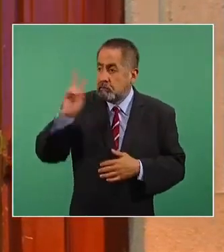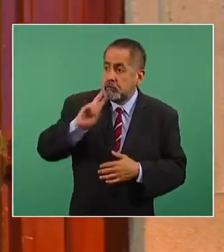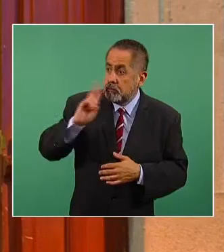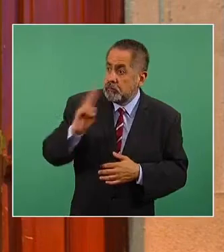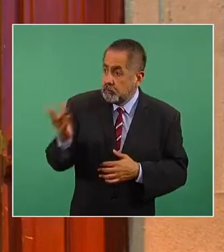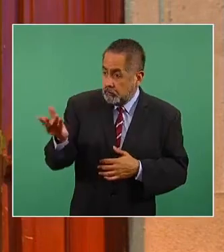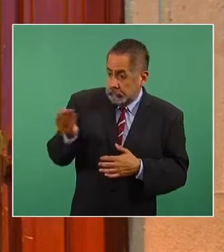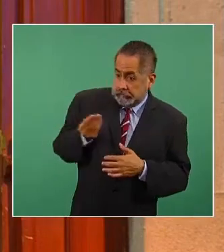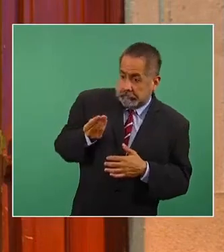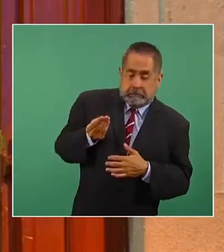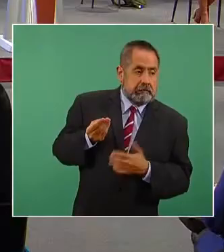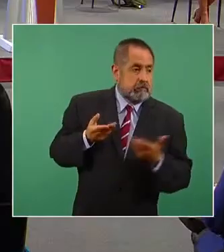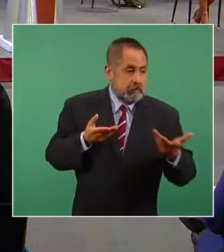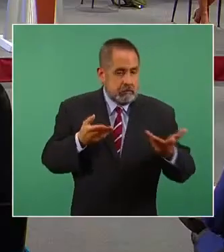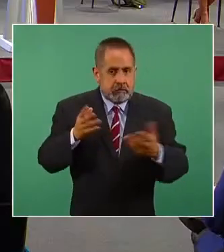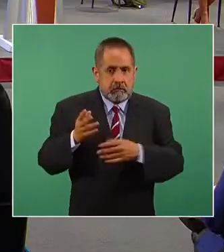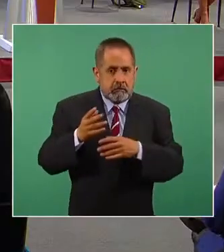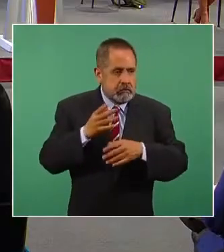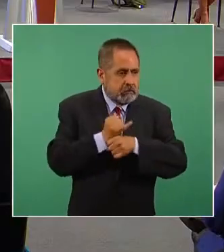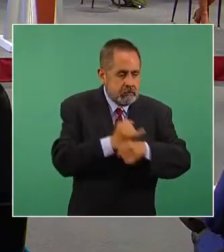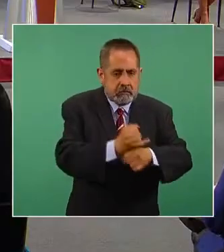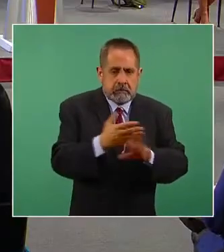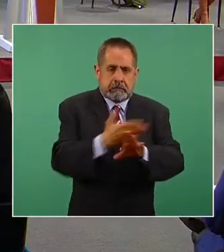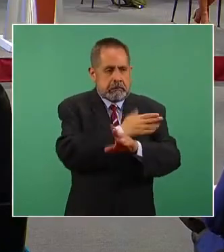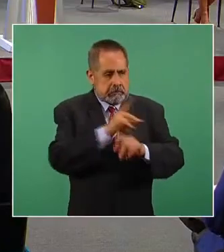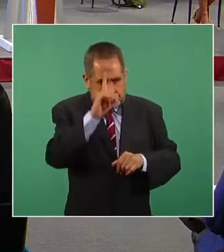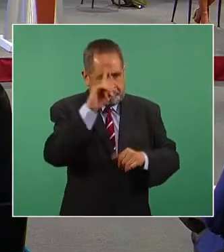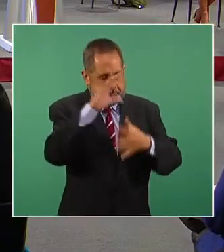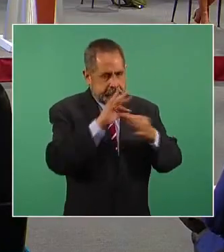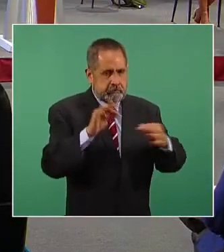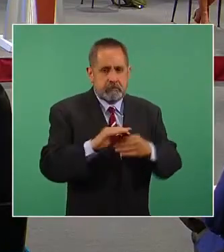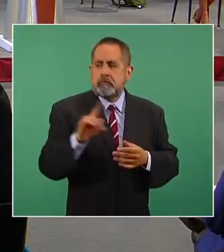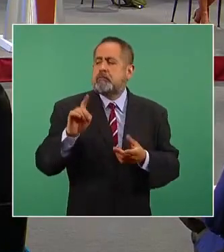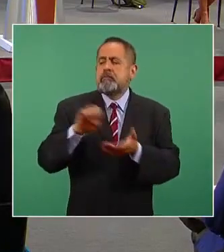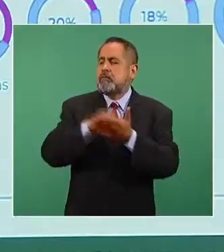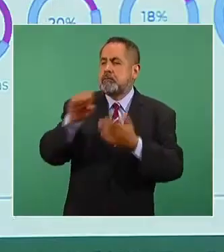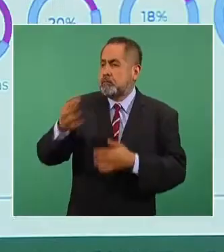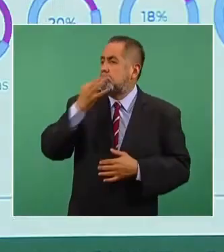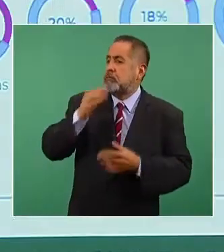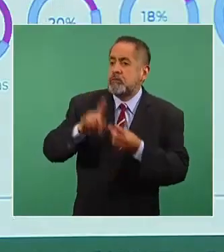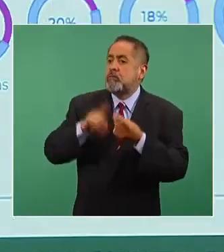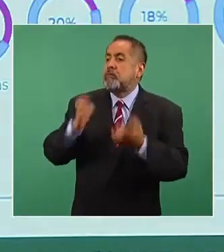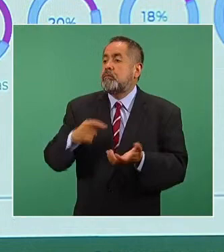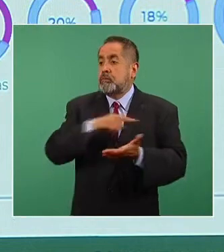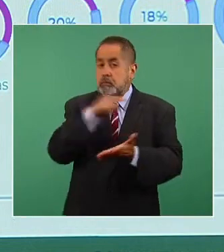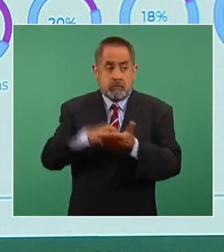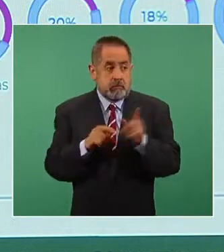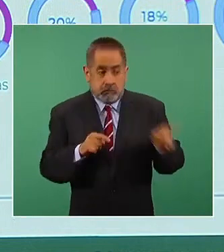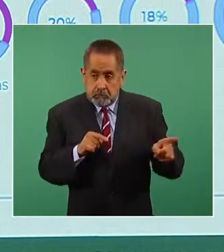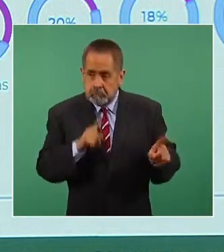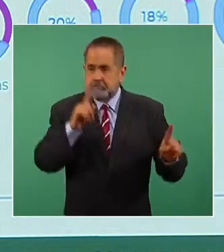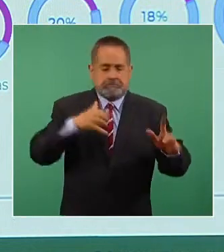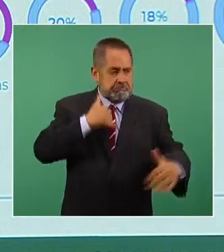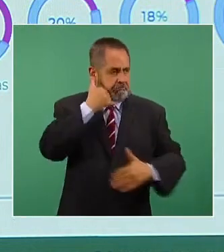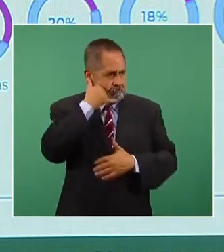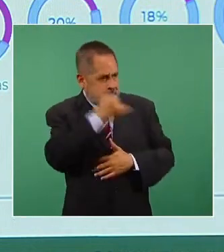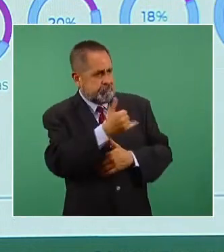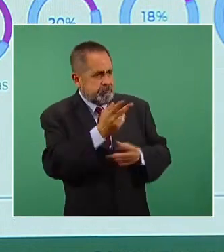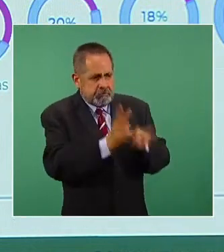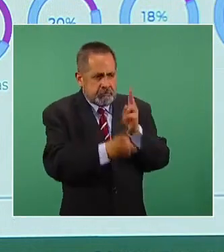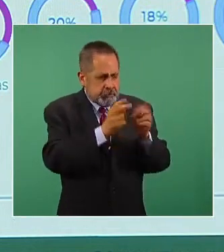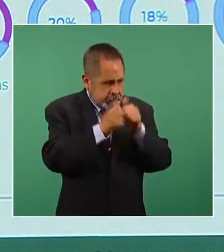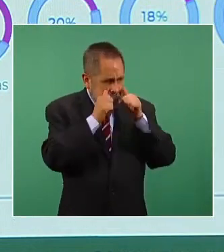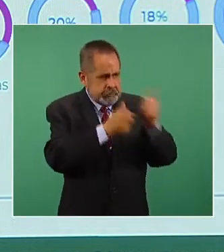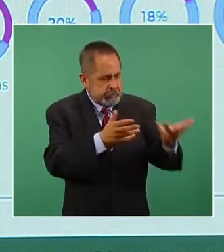tentativa, se puede prevenir, porque si nosotras sabemos en dónde está, podemos hablar y podemos atender y podemos